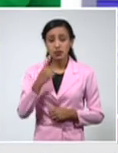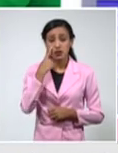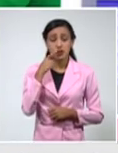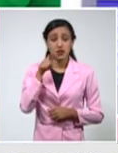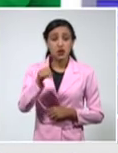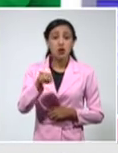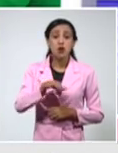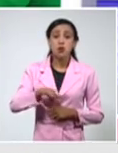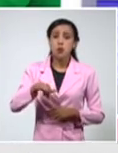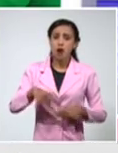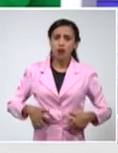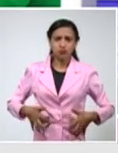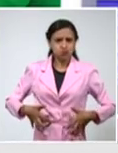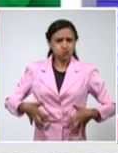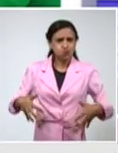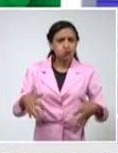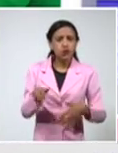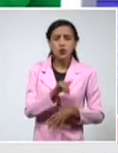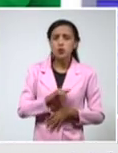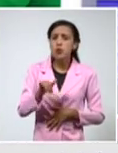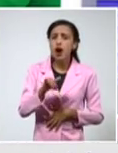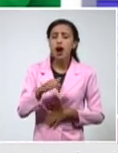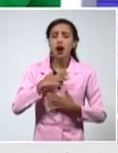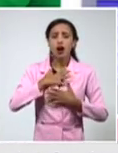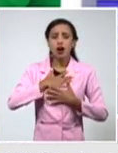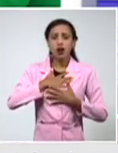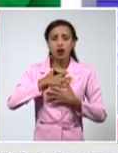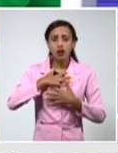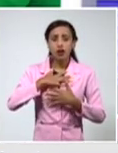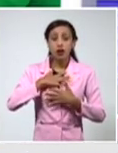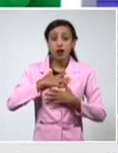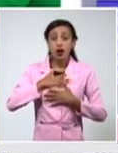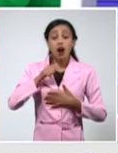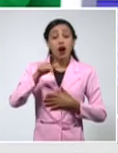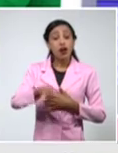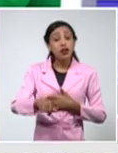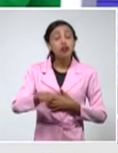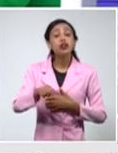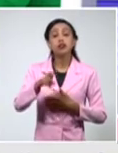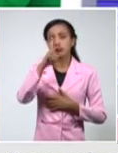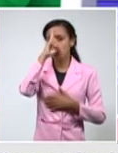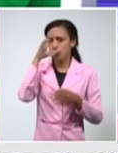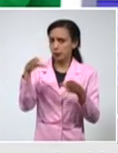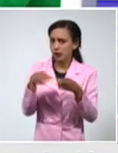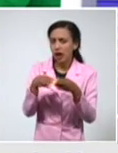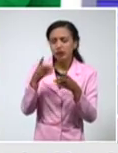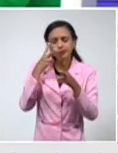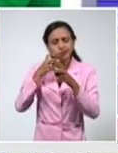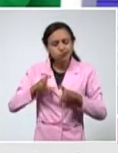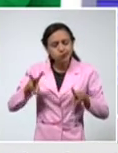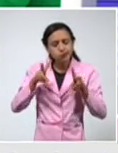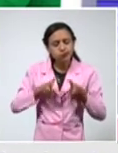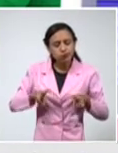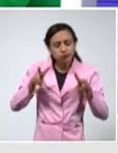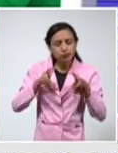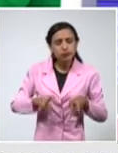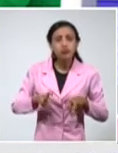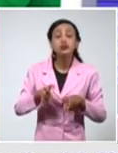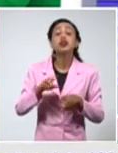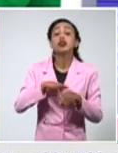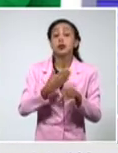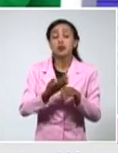aire, se evaluó en unidades de salud, se hicieron los estudios, resultó